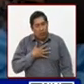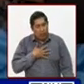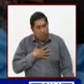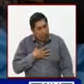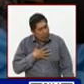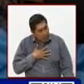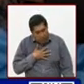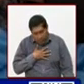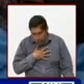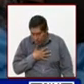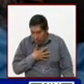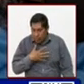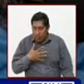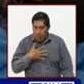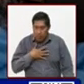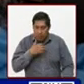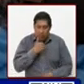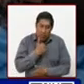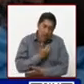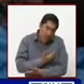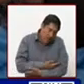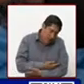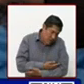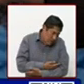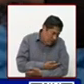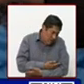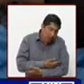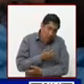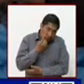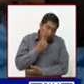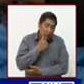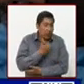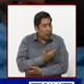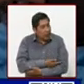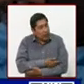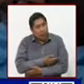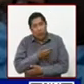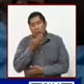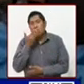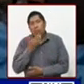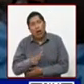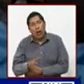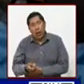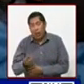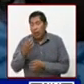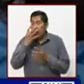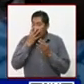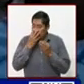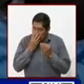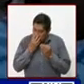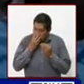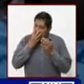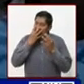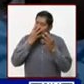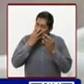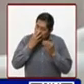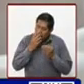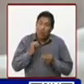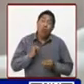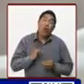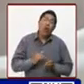yo. Está mi hija también. Una de mis hijas está en terapia intensiva. Yo